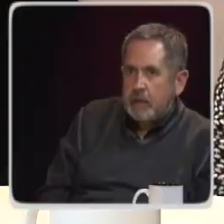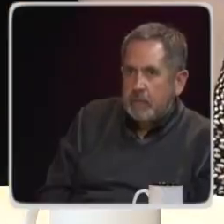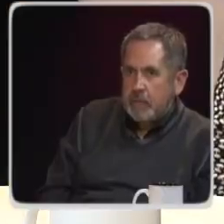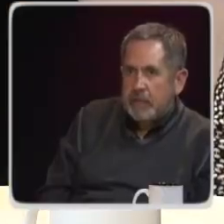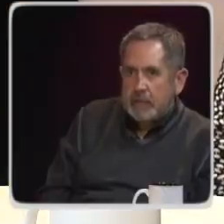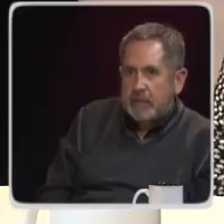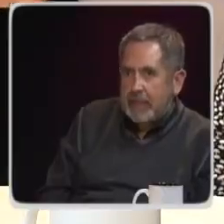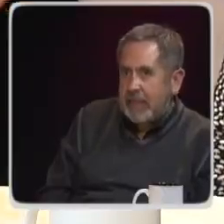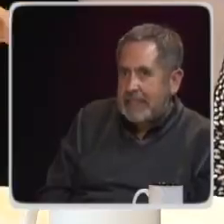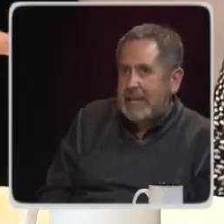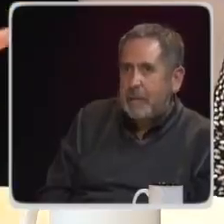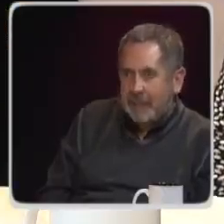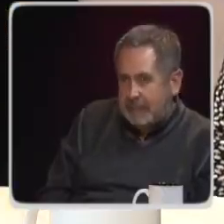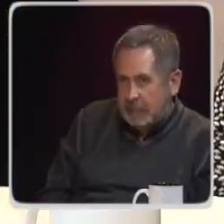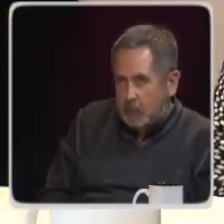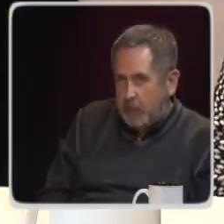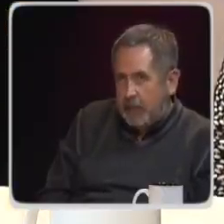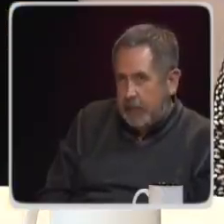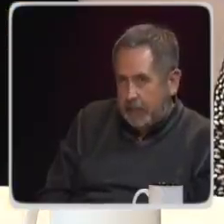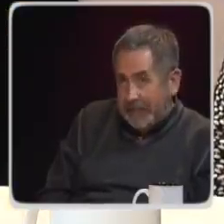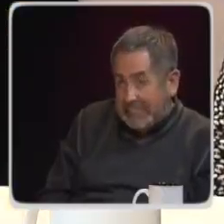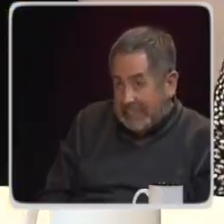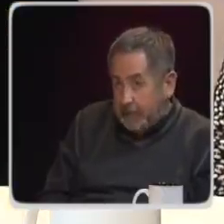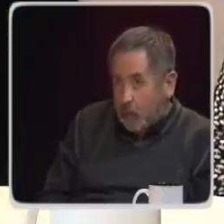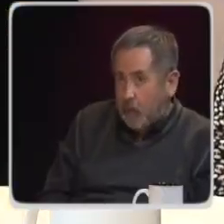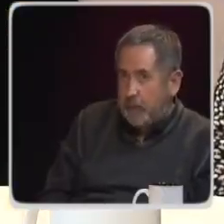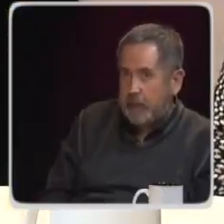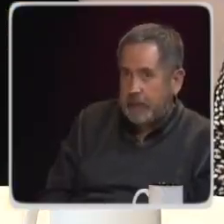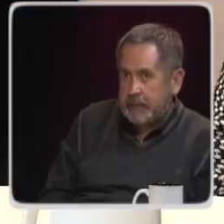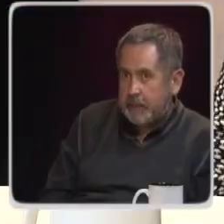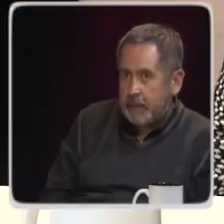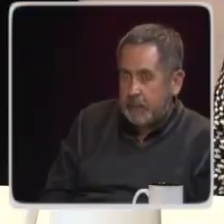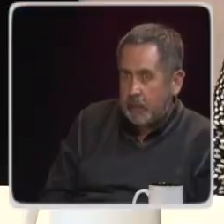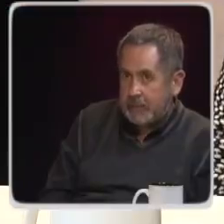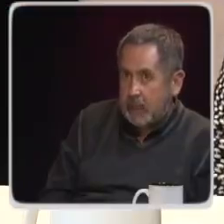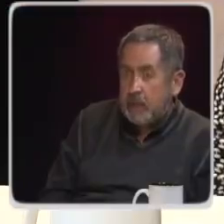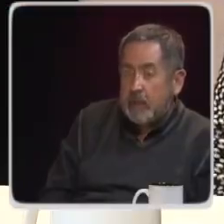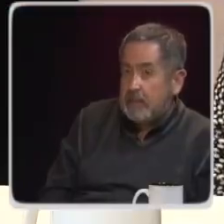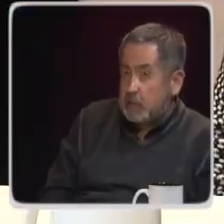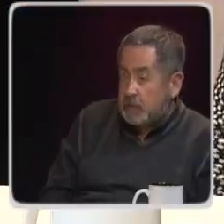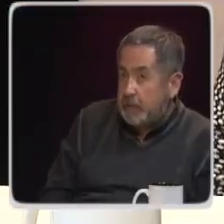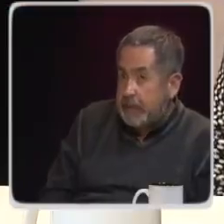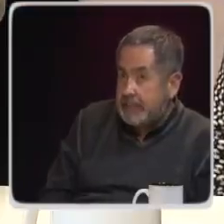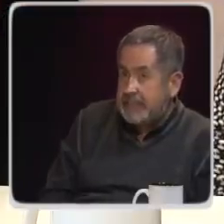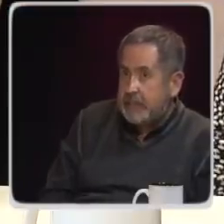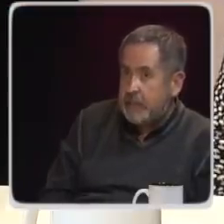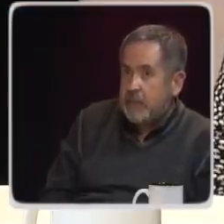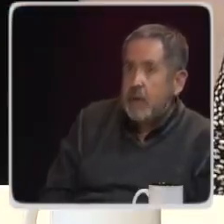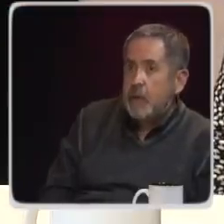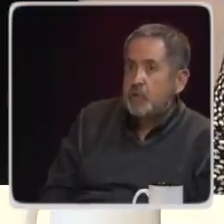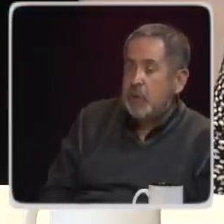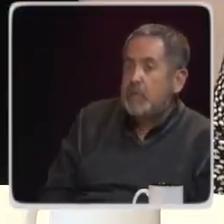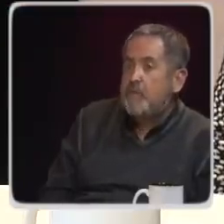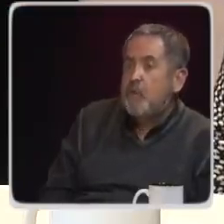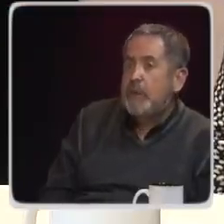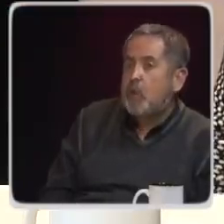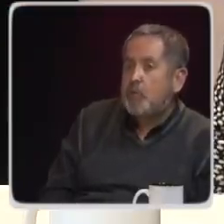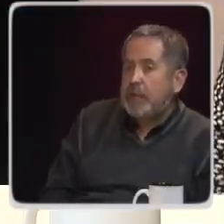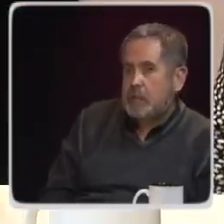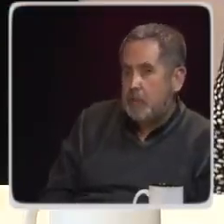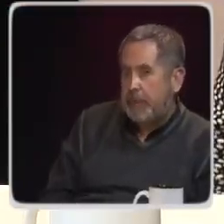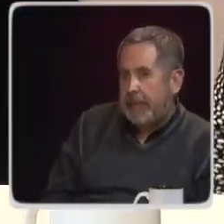contratadas. Cuando yo llegué, verificamos. A ver, Cámara, no me andes mintiendo. Digo, déjame verificar. Efectivamente, la Cámara ha respetado. La Cámara